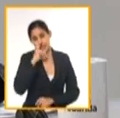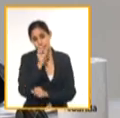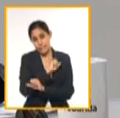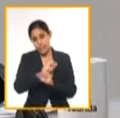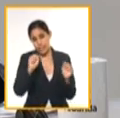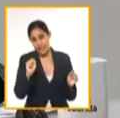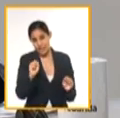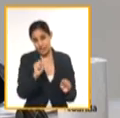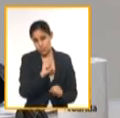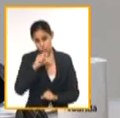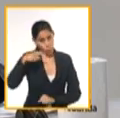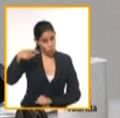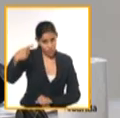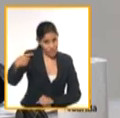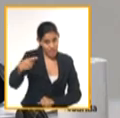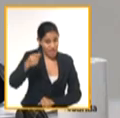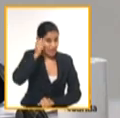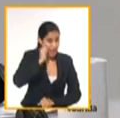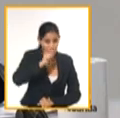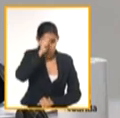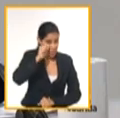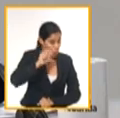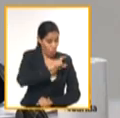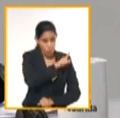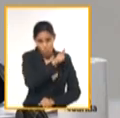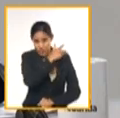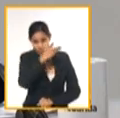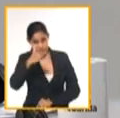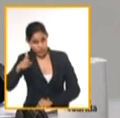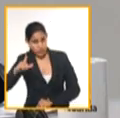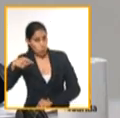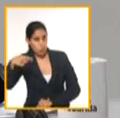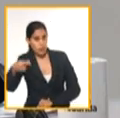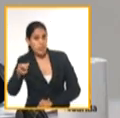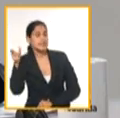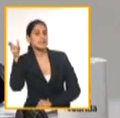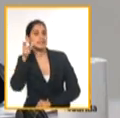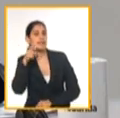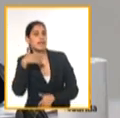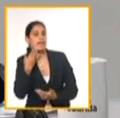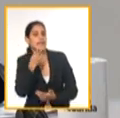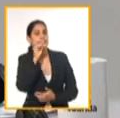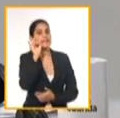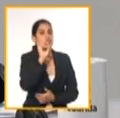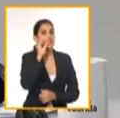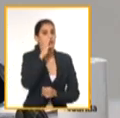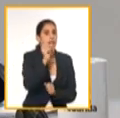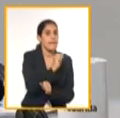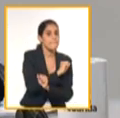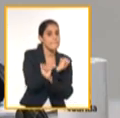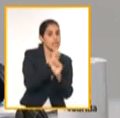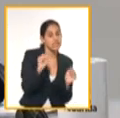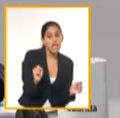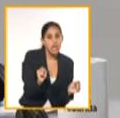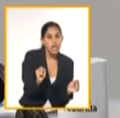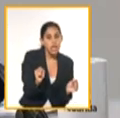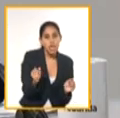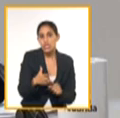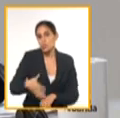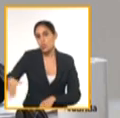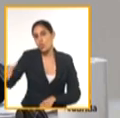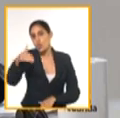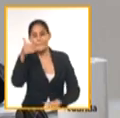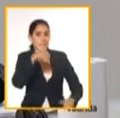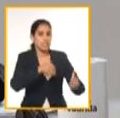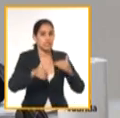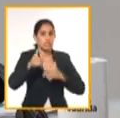y días feriados, se chequea la situación del abasto de la capital. Se hace a las 7 de la mañana todos los días. Participamos todas las entidades que tenemos